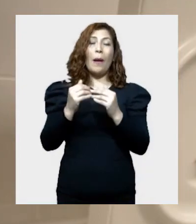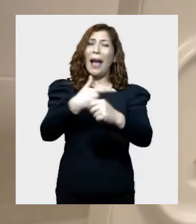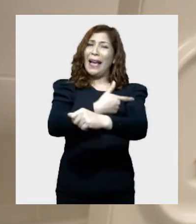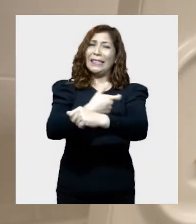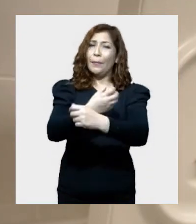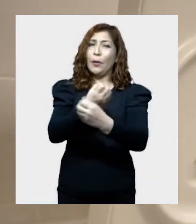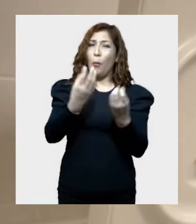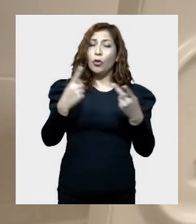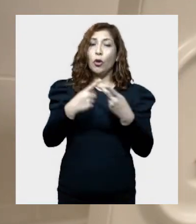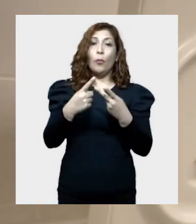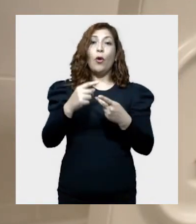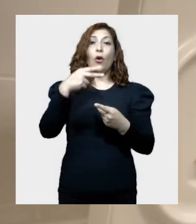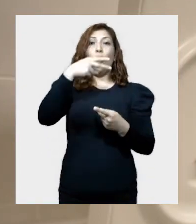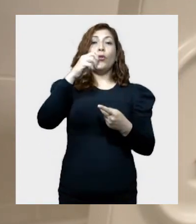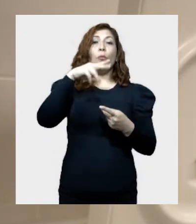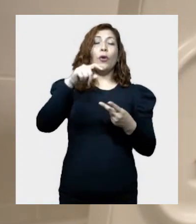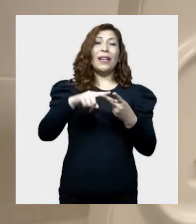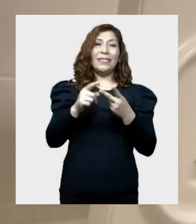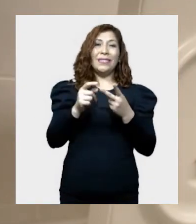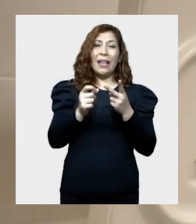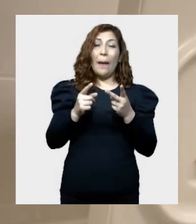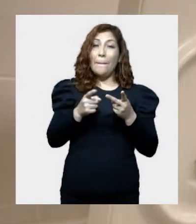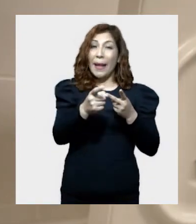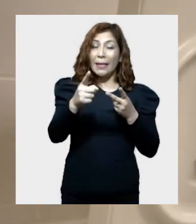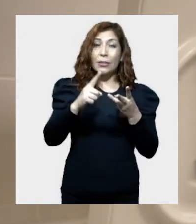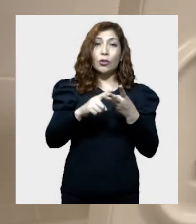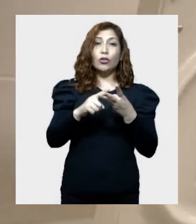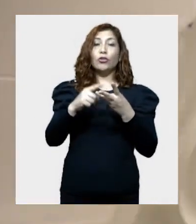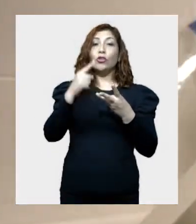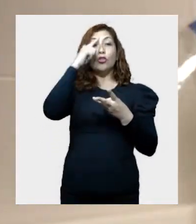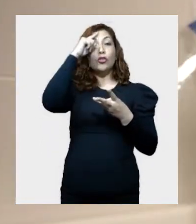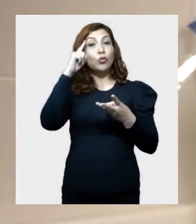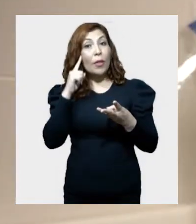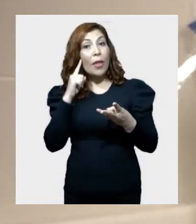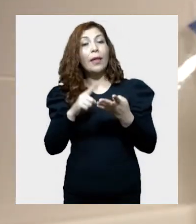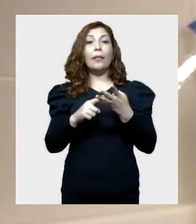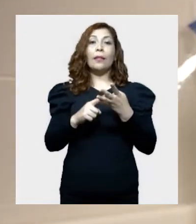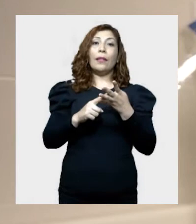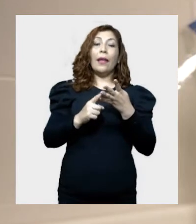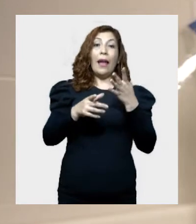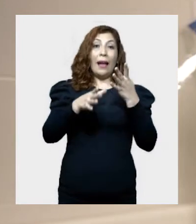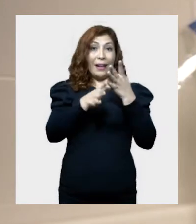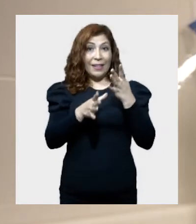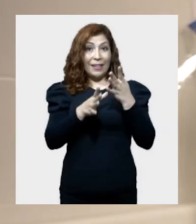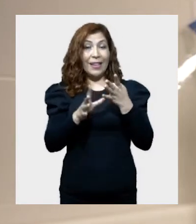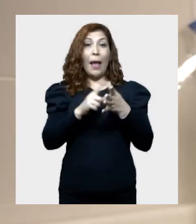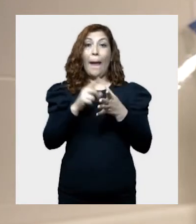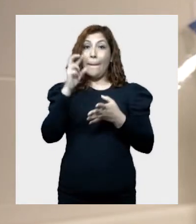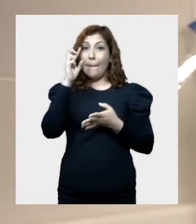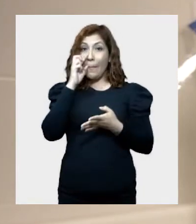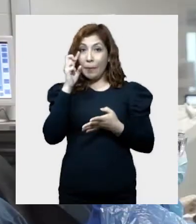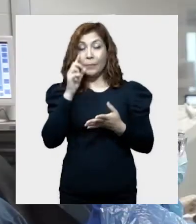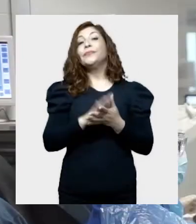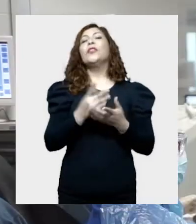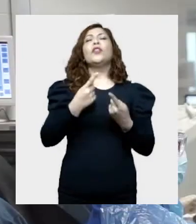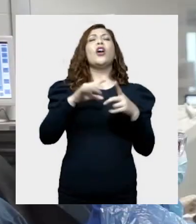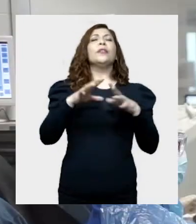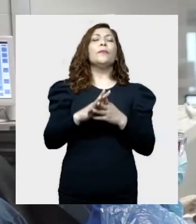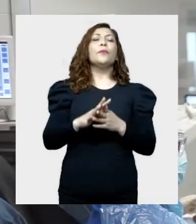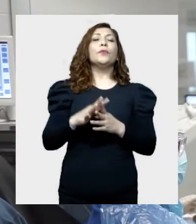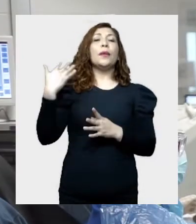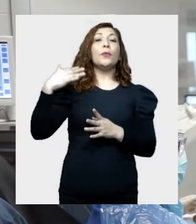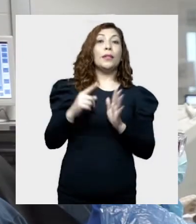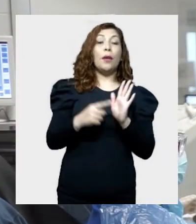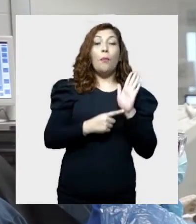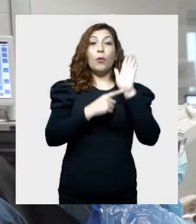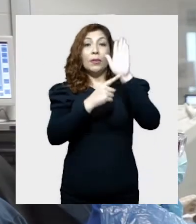tales como hormonas, parásitos, test de sudor, deposición y orina. Un hecho importante que debemos destacar es que la